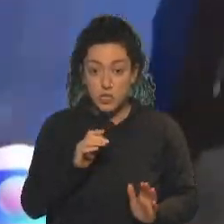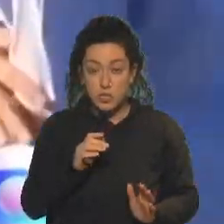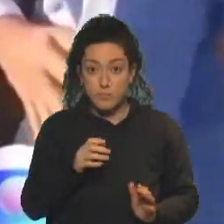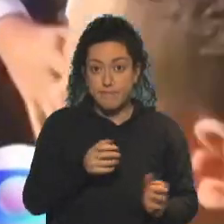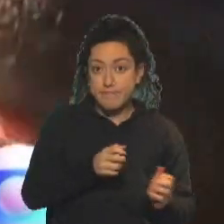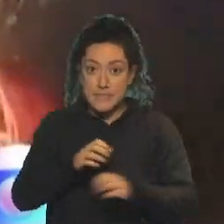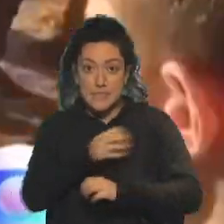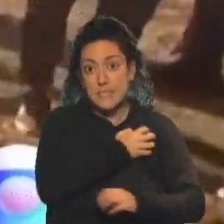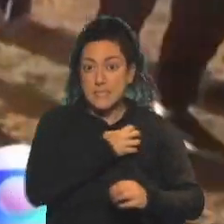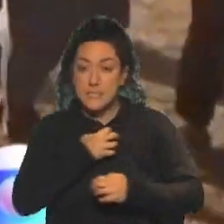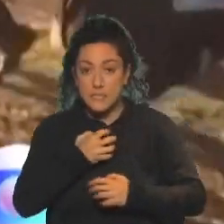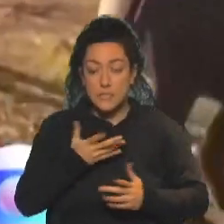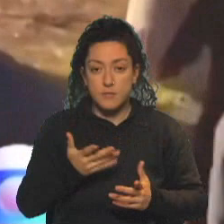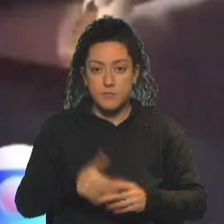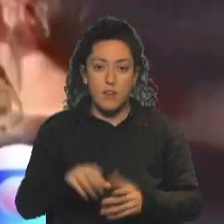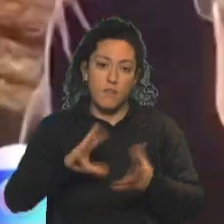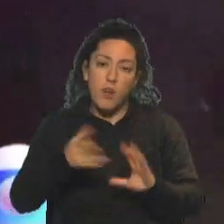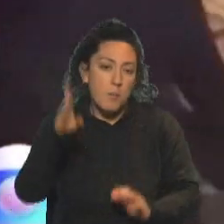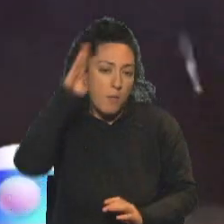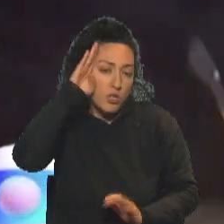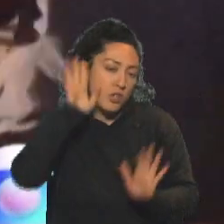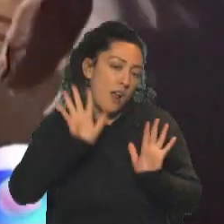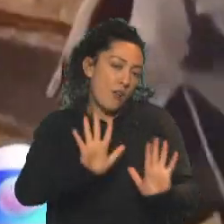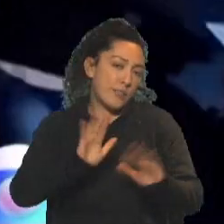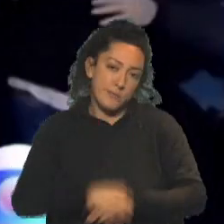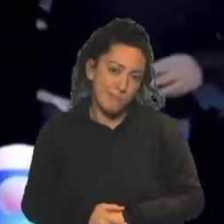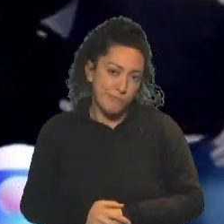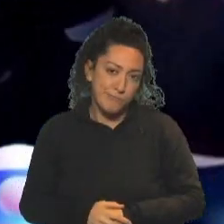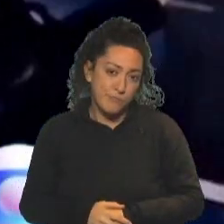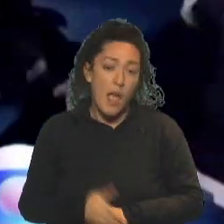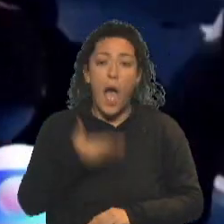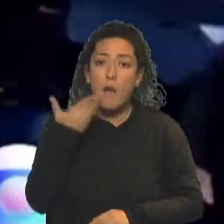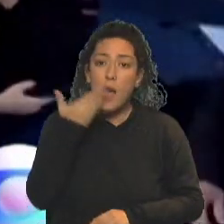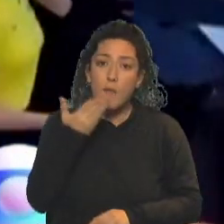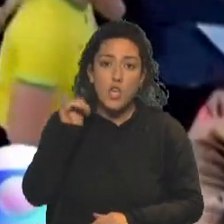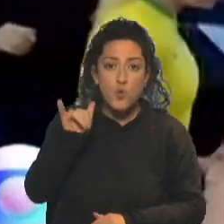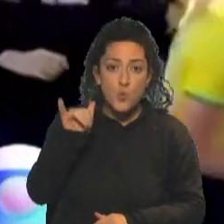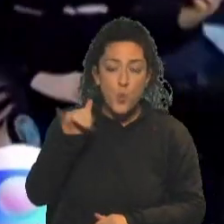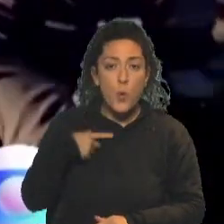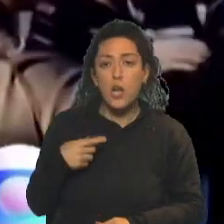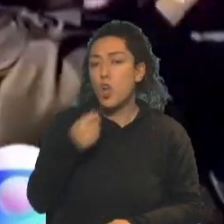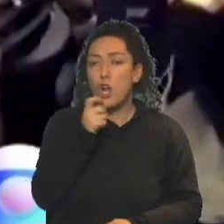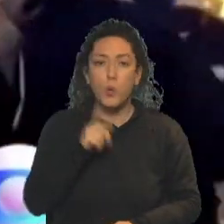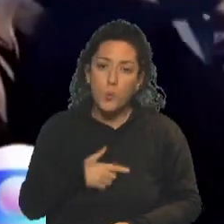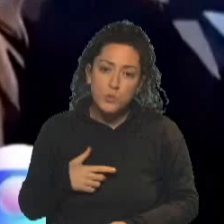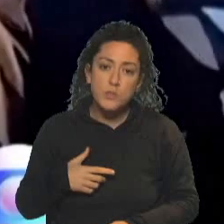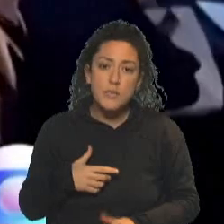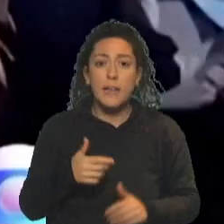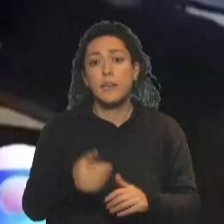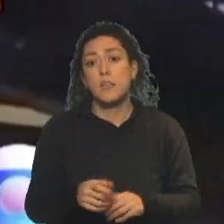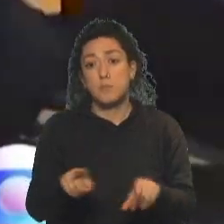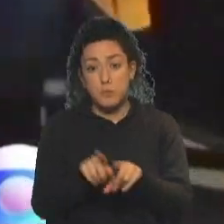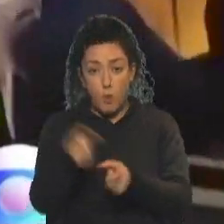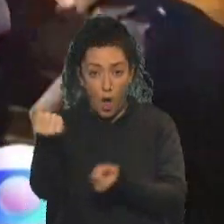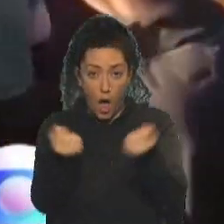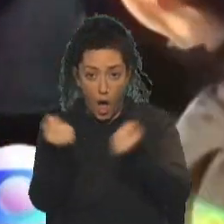claro a los bolso nada bolsonaro gusto lo que estaba diciendo bueno intentó sacarle como se ve se baja del auto